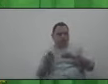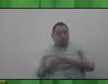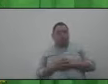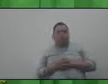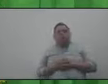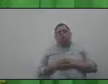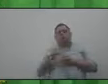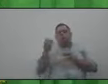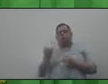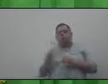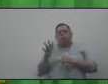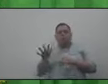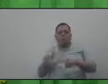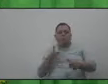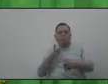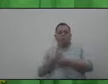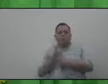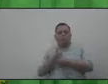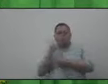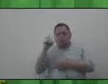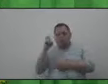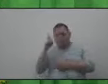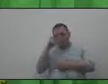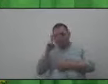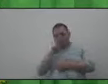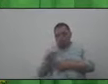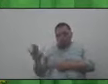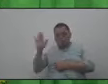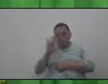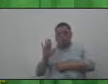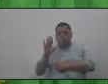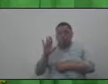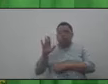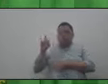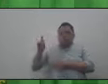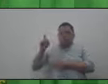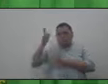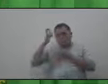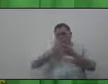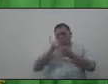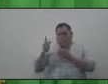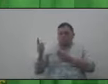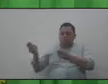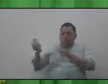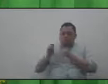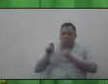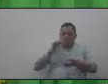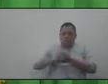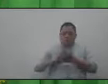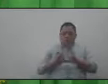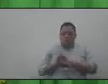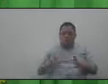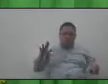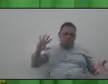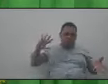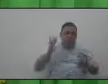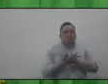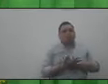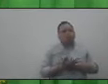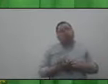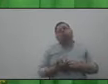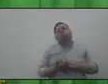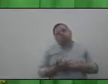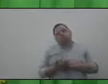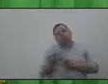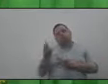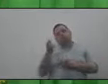a la superintendencia, al gobierno nacional, que se evalúe y considere esta delicada situación, que con